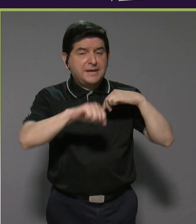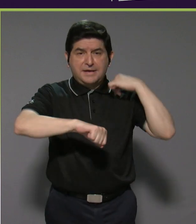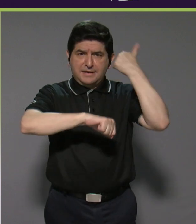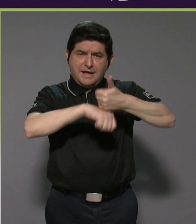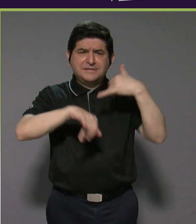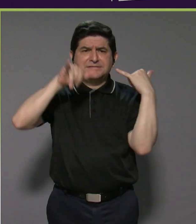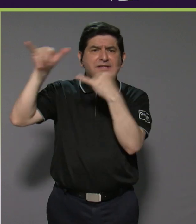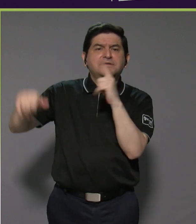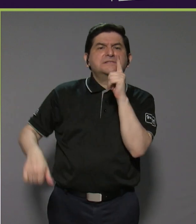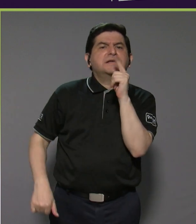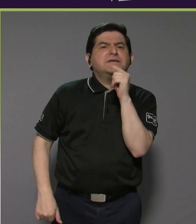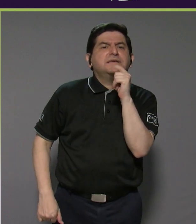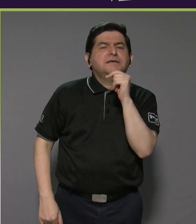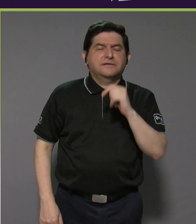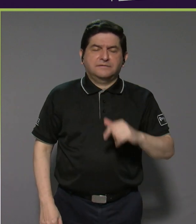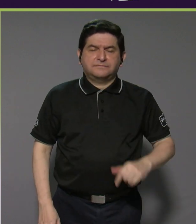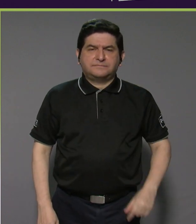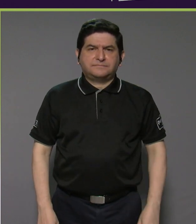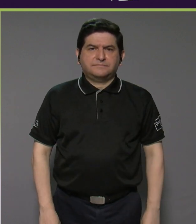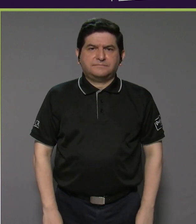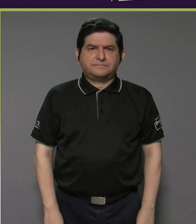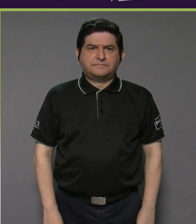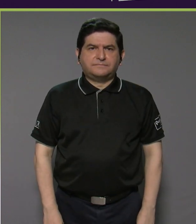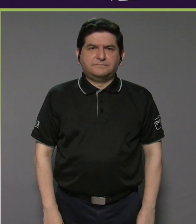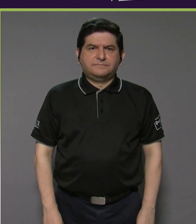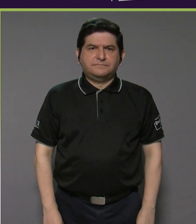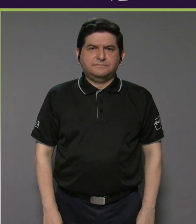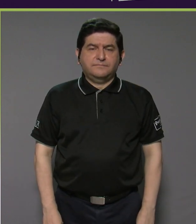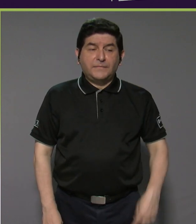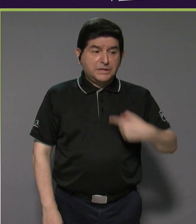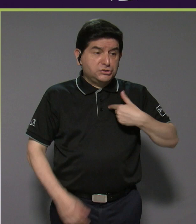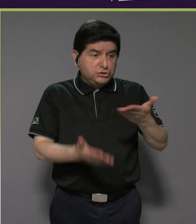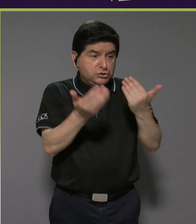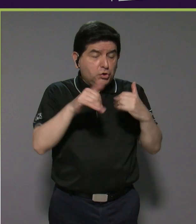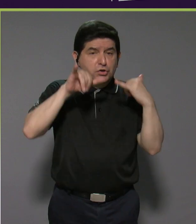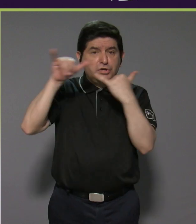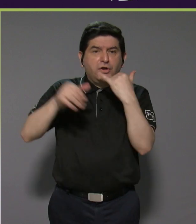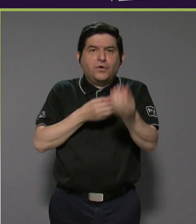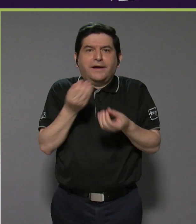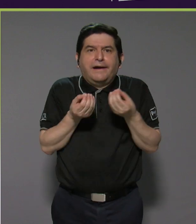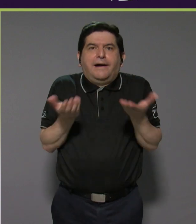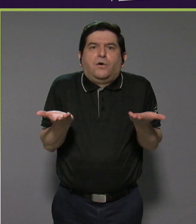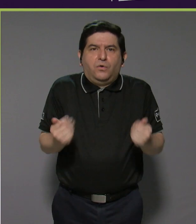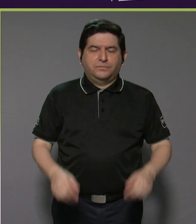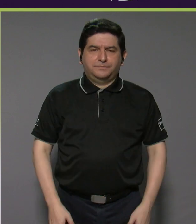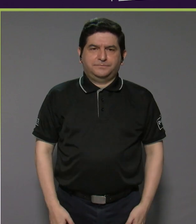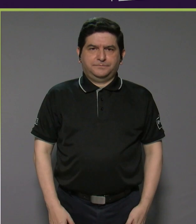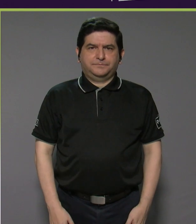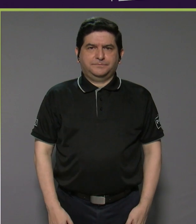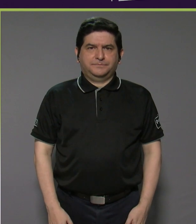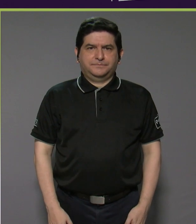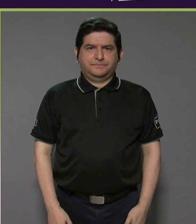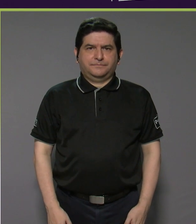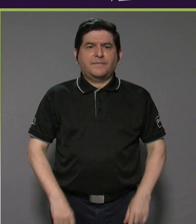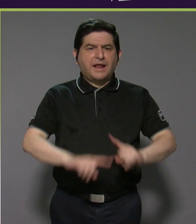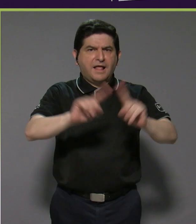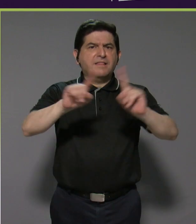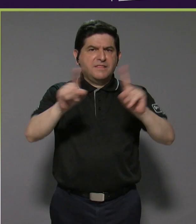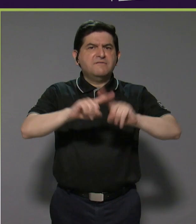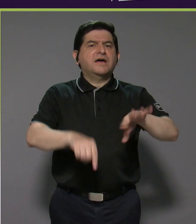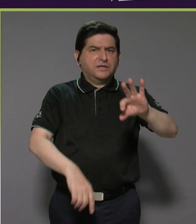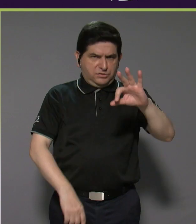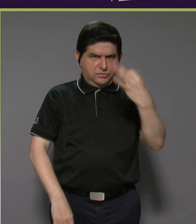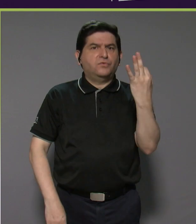una denuncia, ¿verdad? ¿Cómo hago si yo quiero denunciar? Bueno, hay muchas